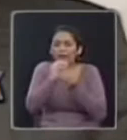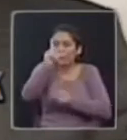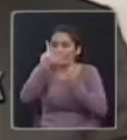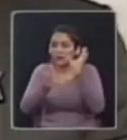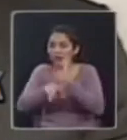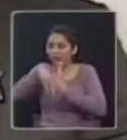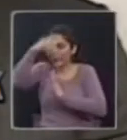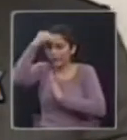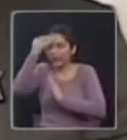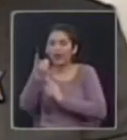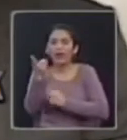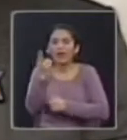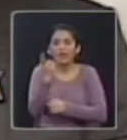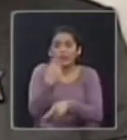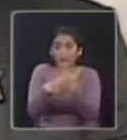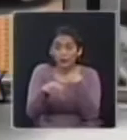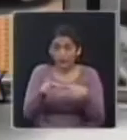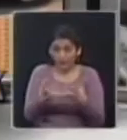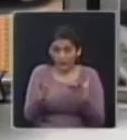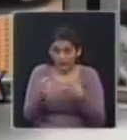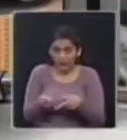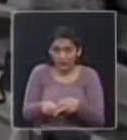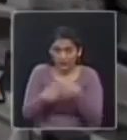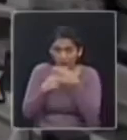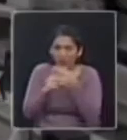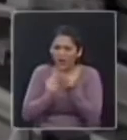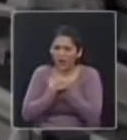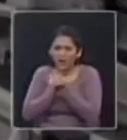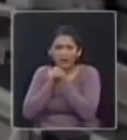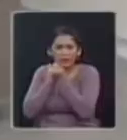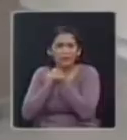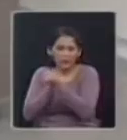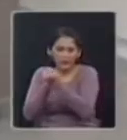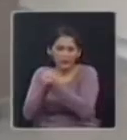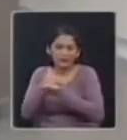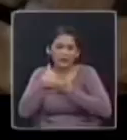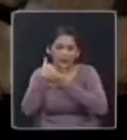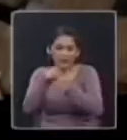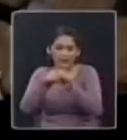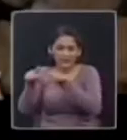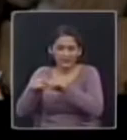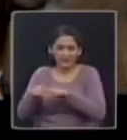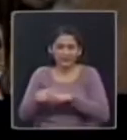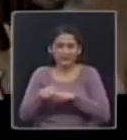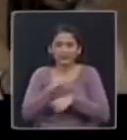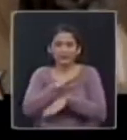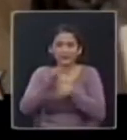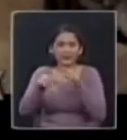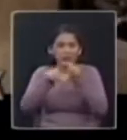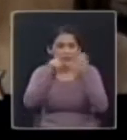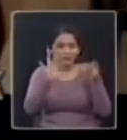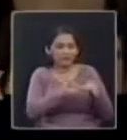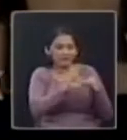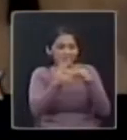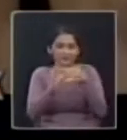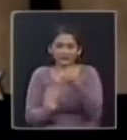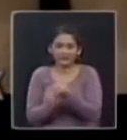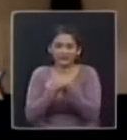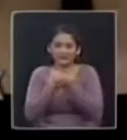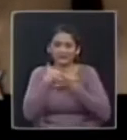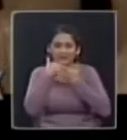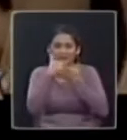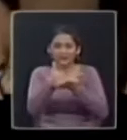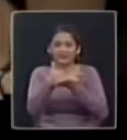una idea hasta que exporten. Y en el caso de innovación, se juntan estas empresas para innovar entre sí. En este entorno de